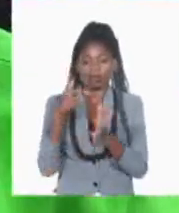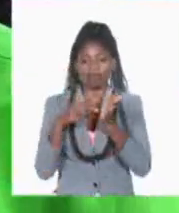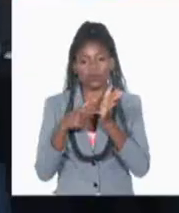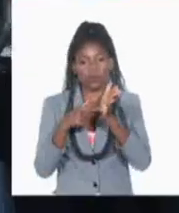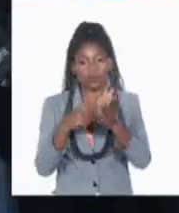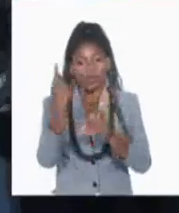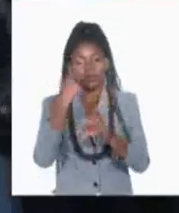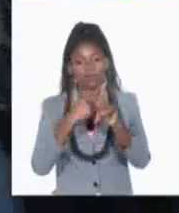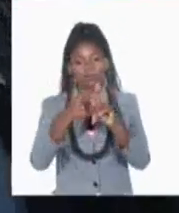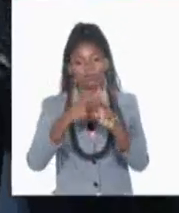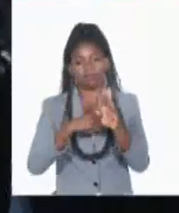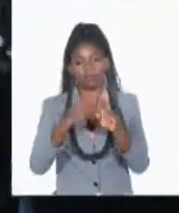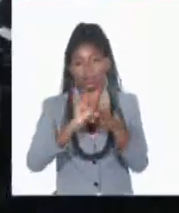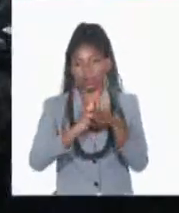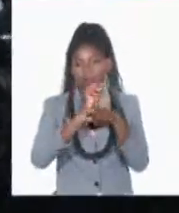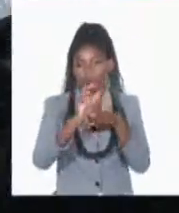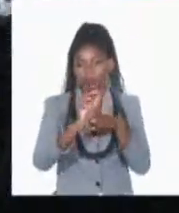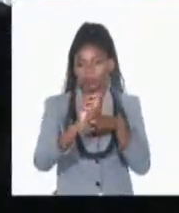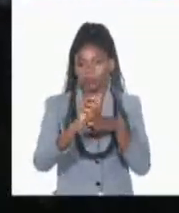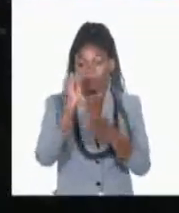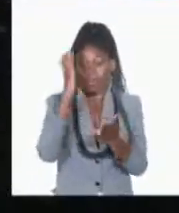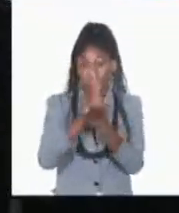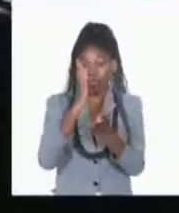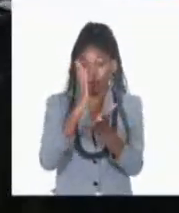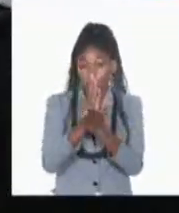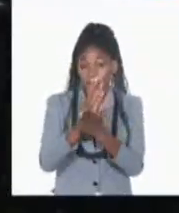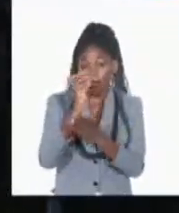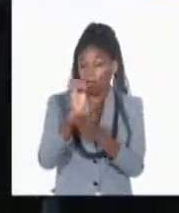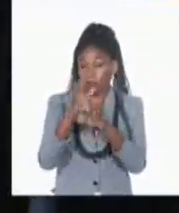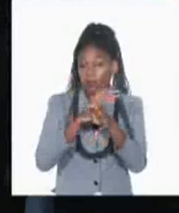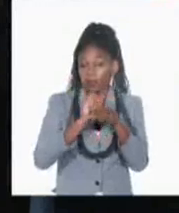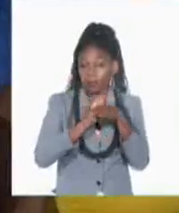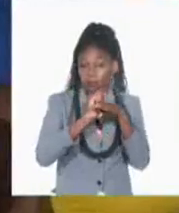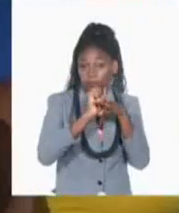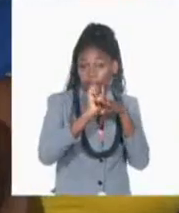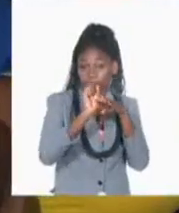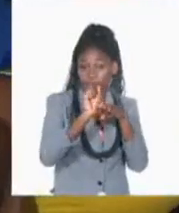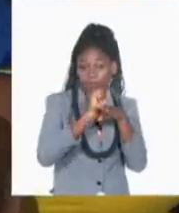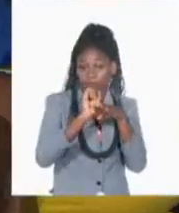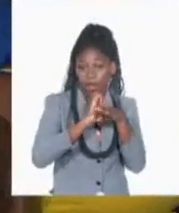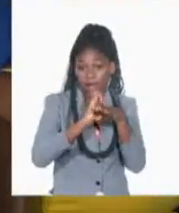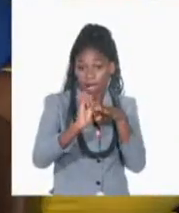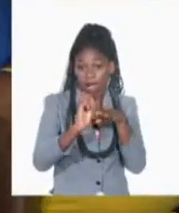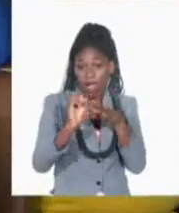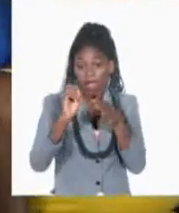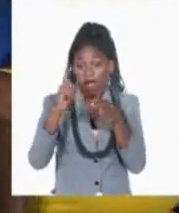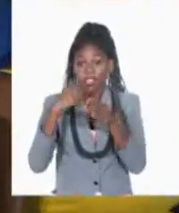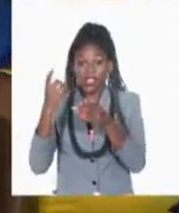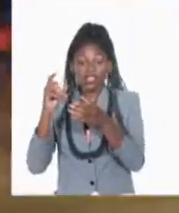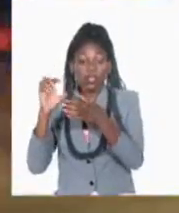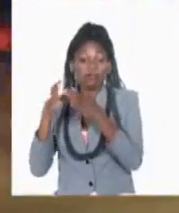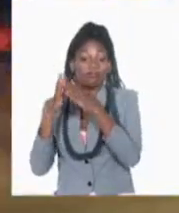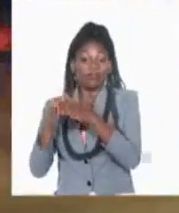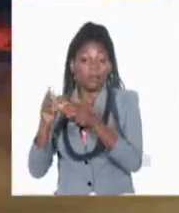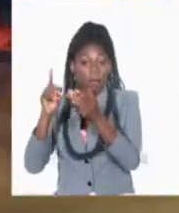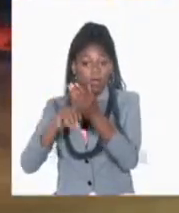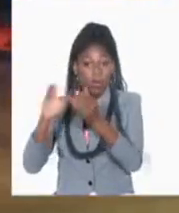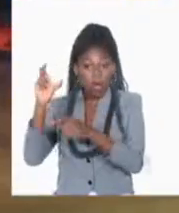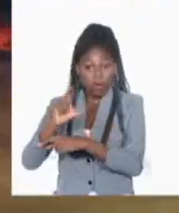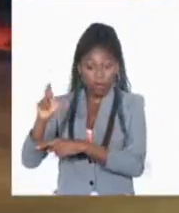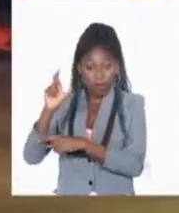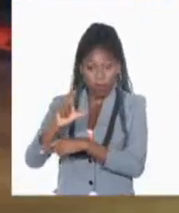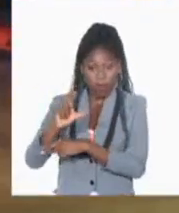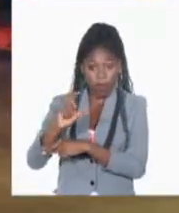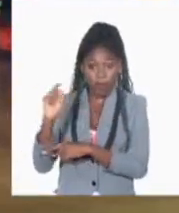algún espectáculo. Estudiantes de actuación de las Academias de Arte Manuel Muñoz Cedeño de Granma y Vicentina de la Torre de Camagüey asisten por